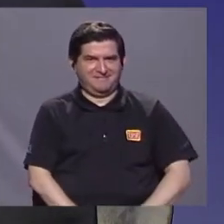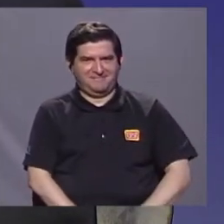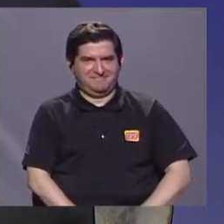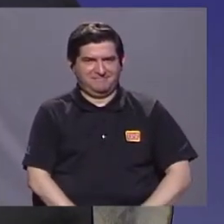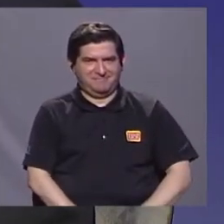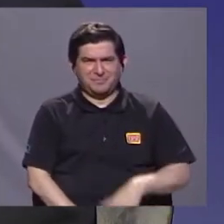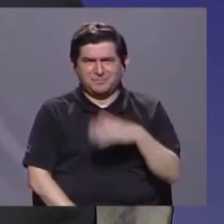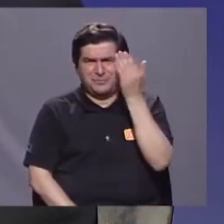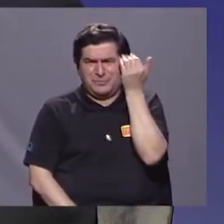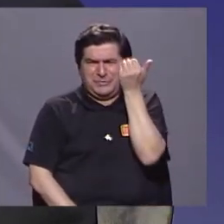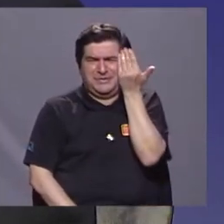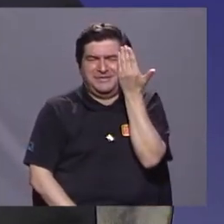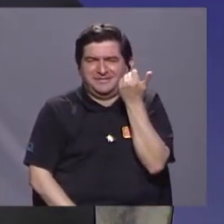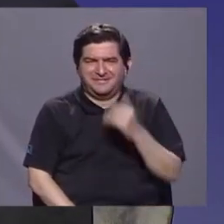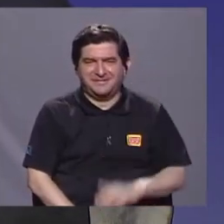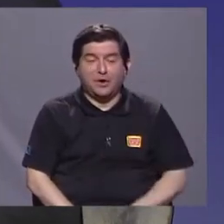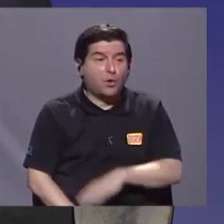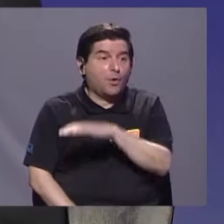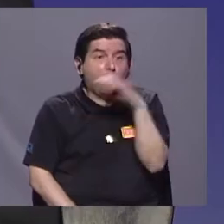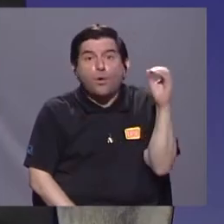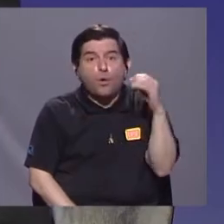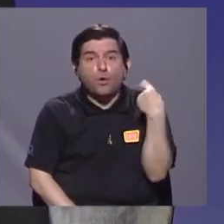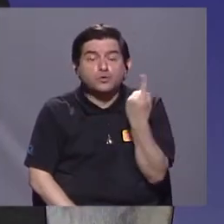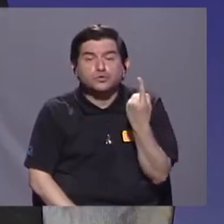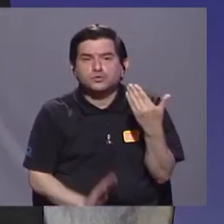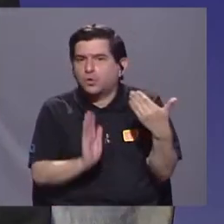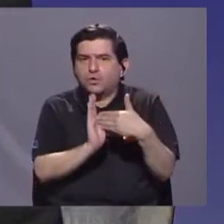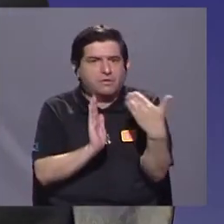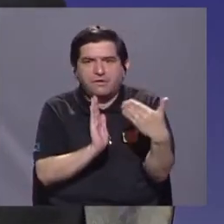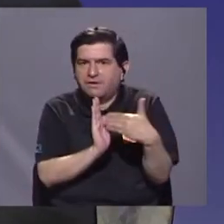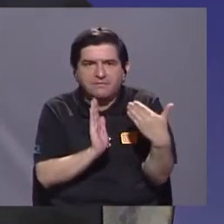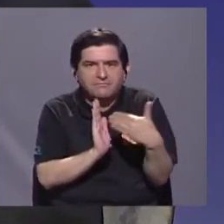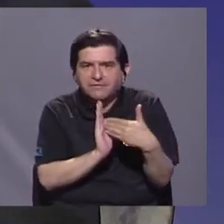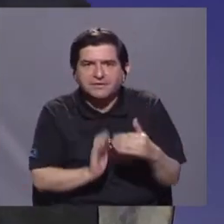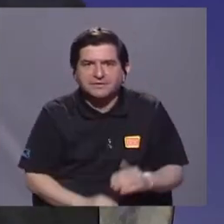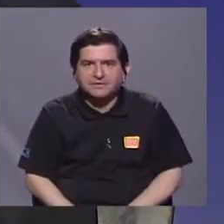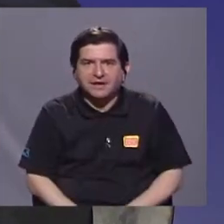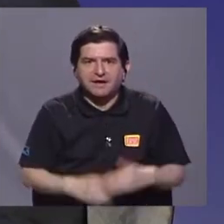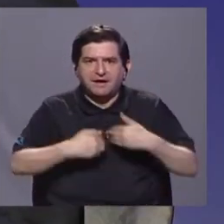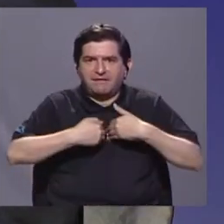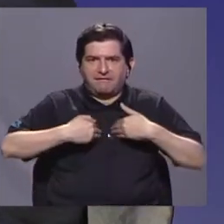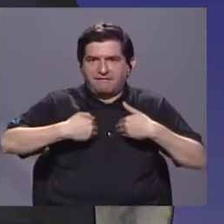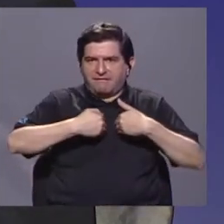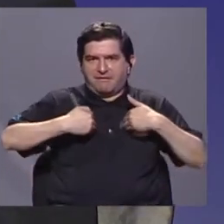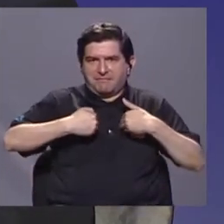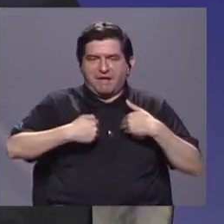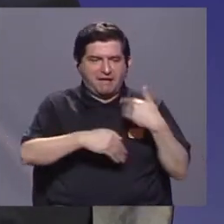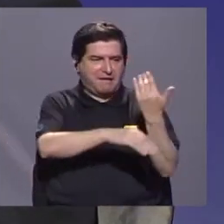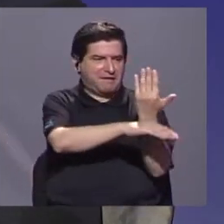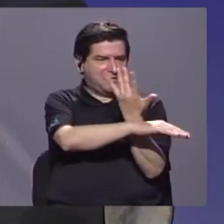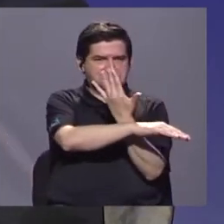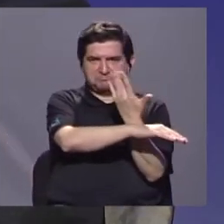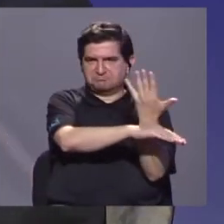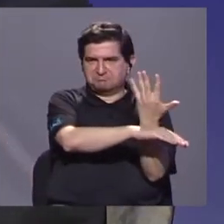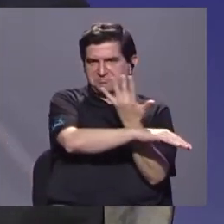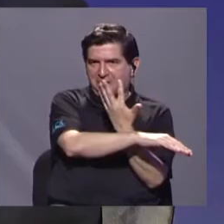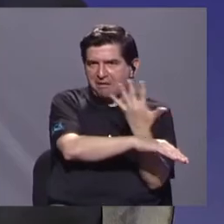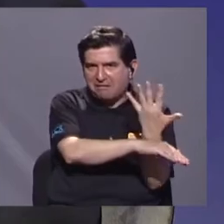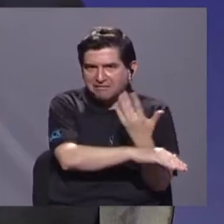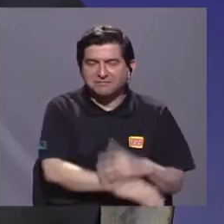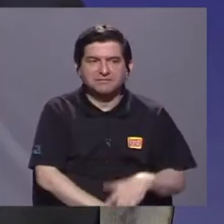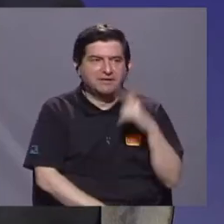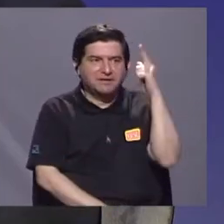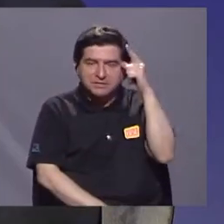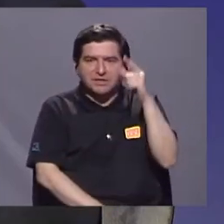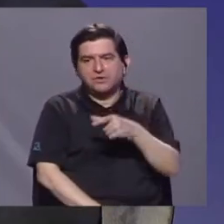porque o es que solo daño hacen a los animales a las plantas y desde